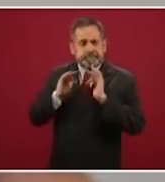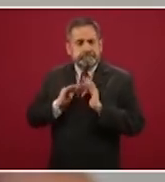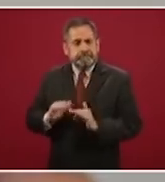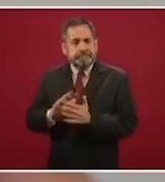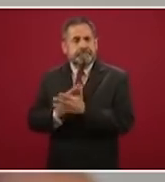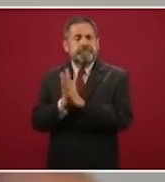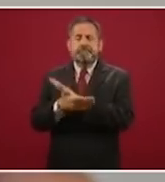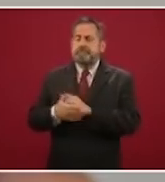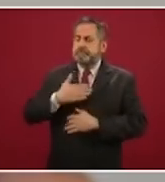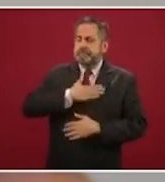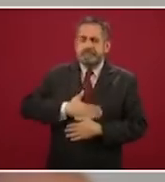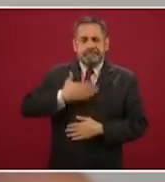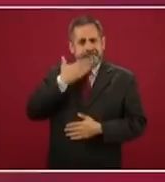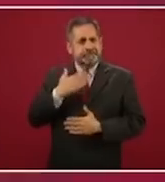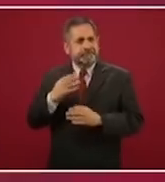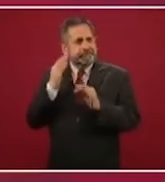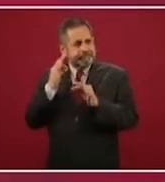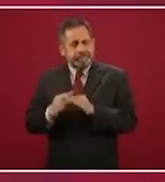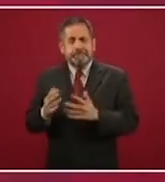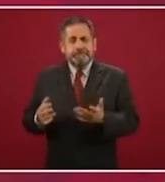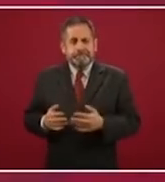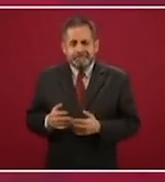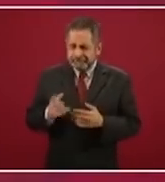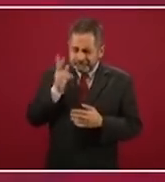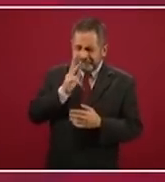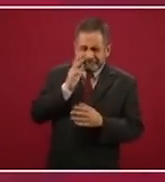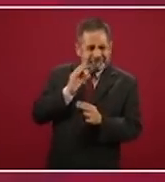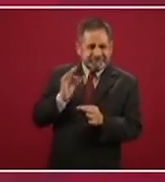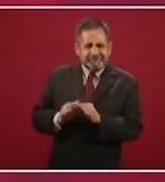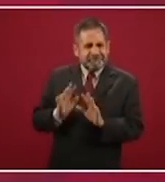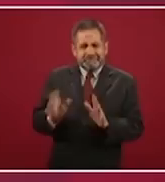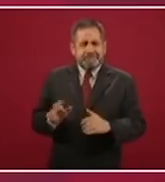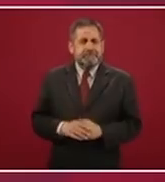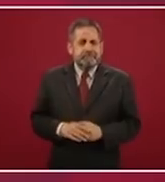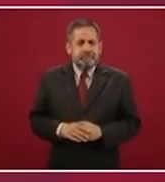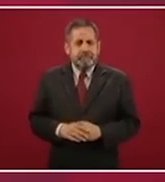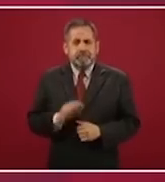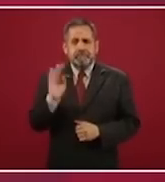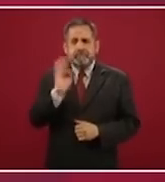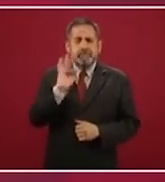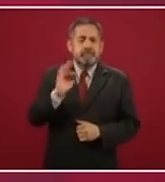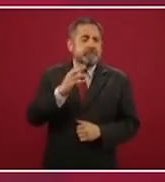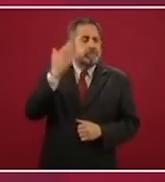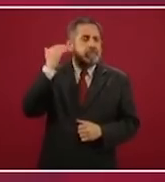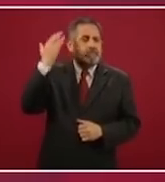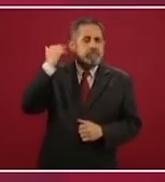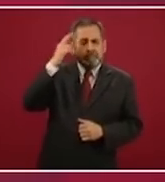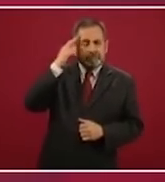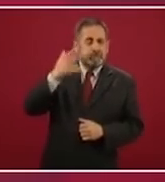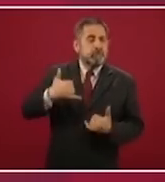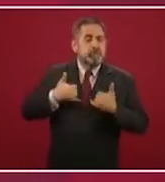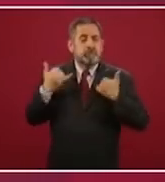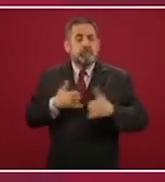Está demostrado. Si abandonamos a los jóvenes,